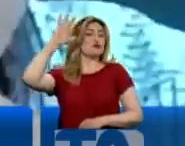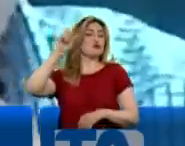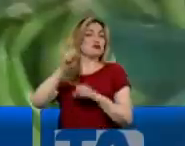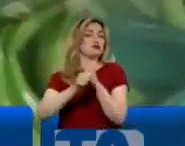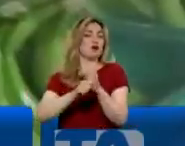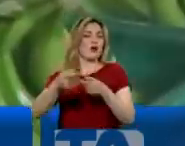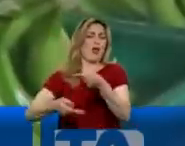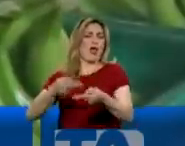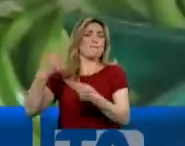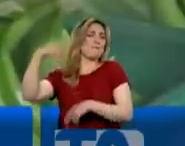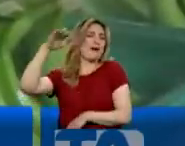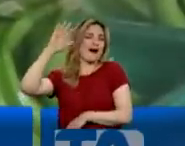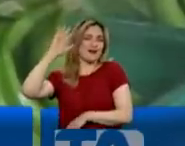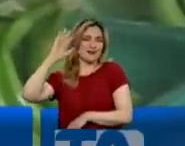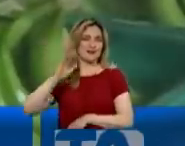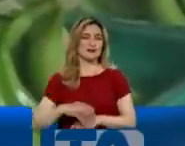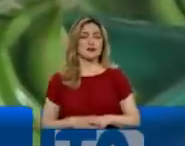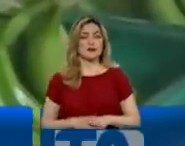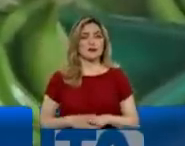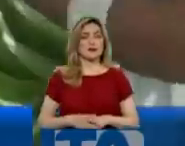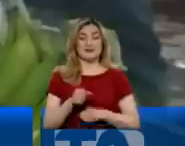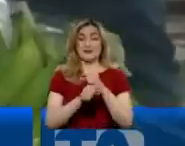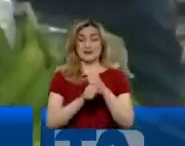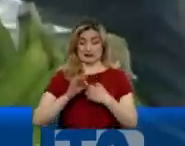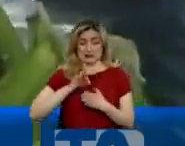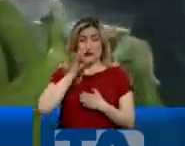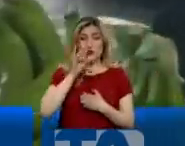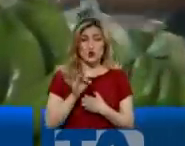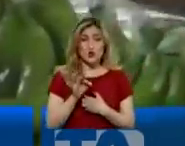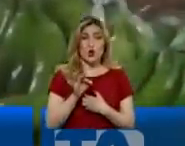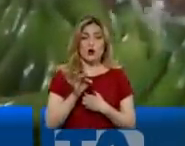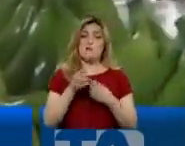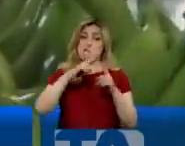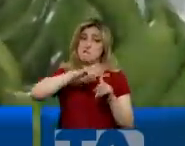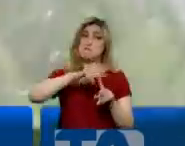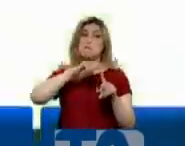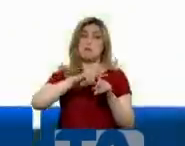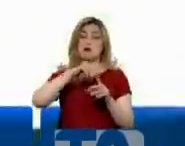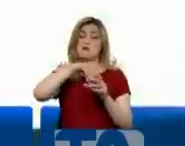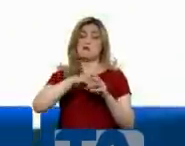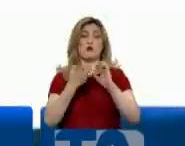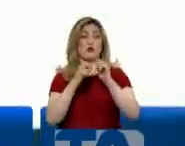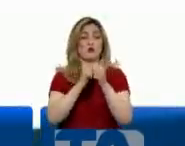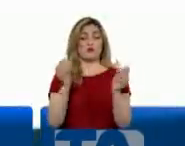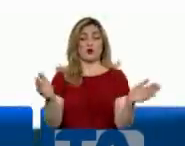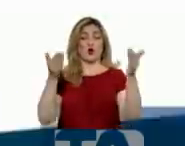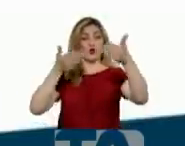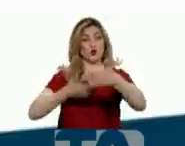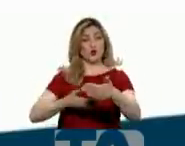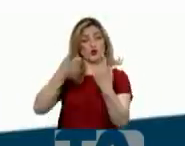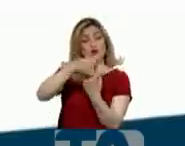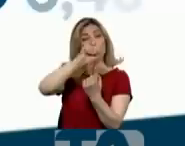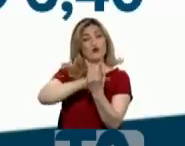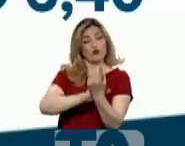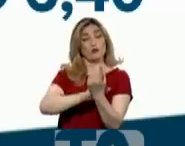y aunque este año a pesar de la pandemia las cifras fueron buenas casa adentro hay problemas por una caja de banano el producto